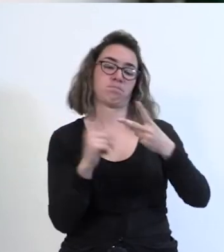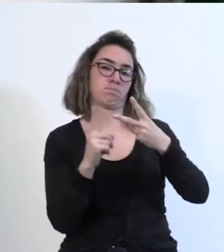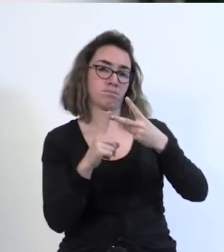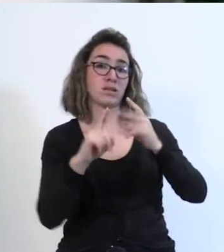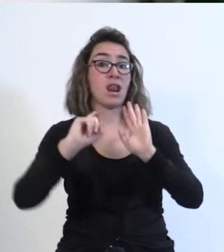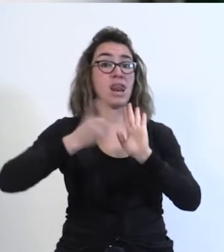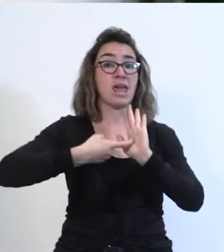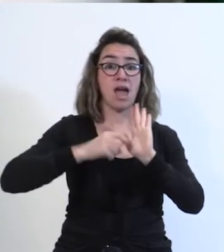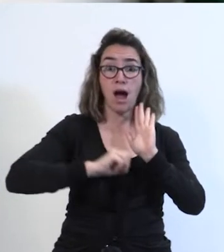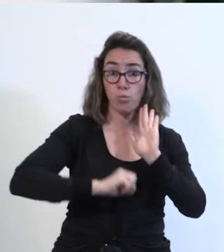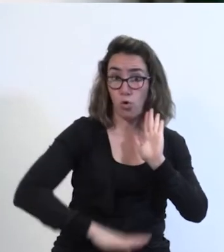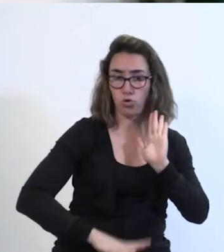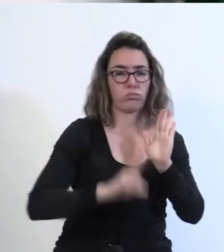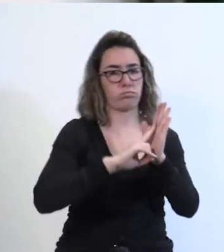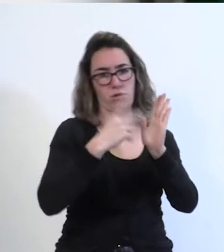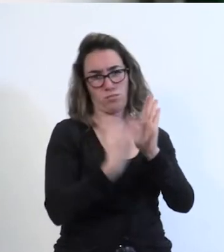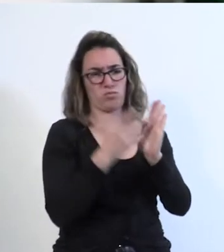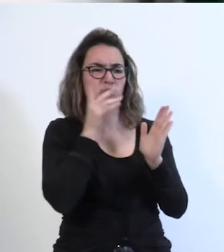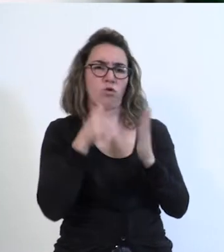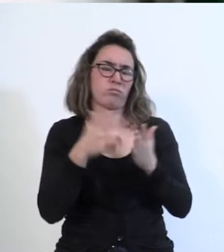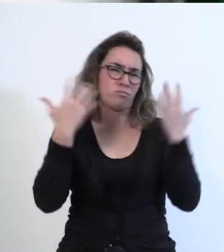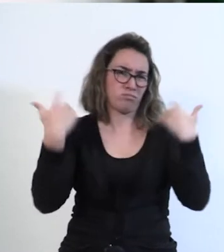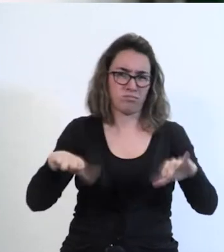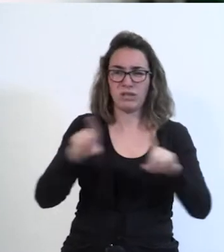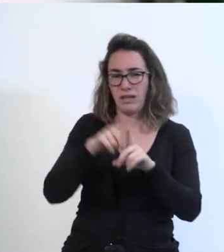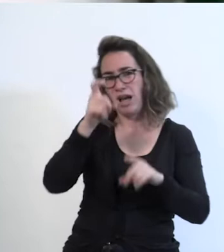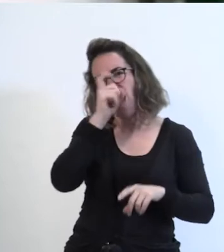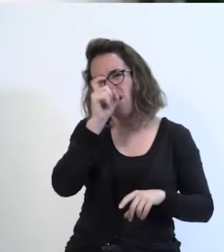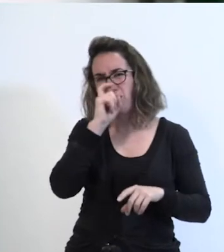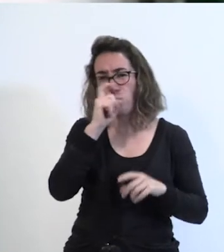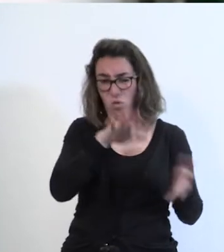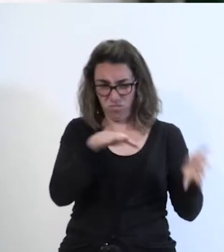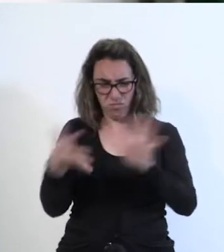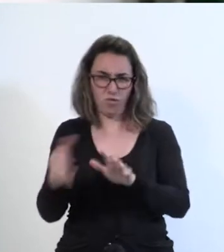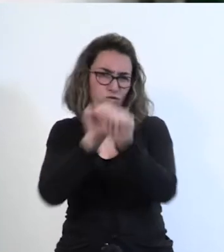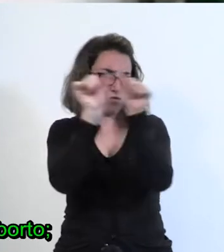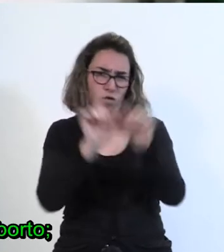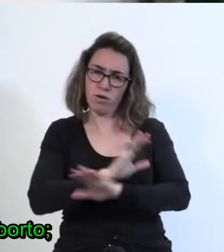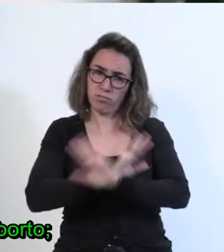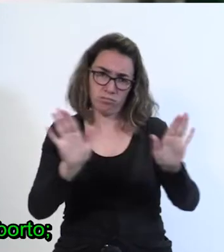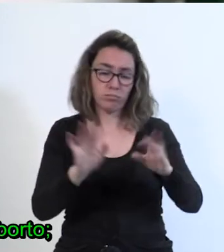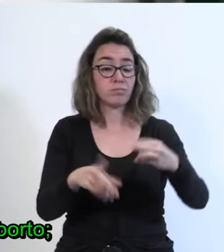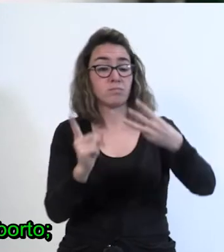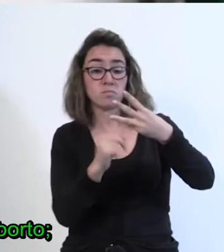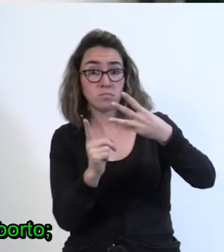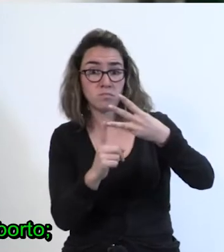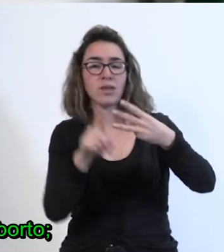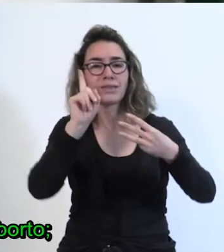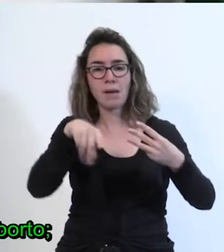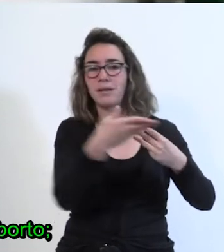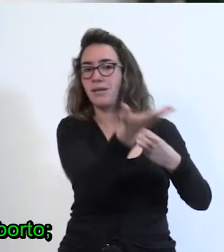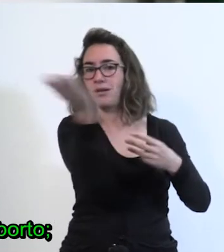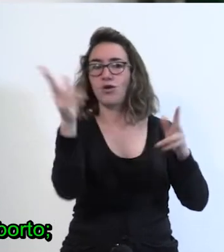ley del aborto, cambiar esta ley draconiana y esa forma de aplicarla. Y la tercera es cambiar